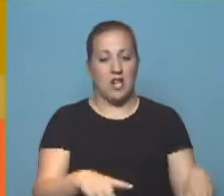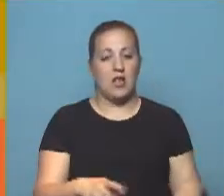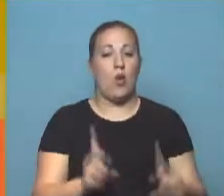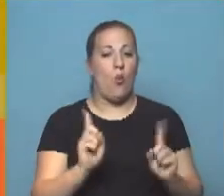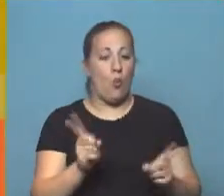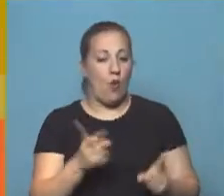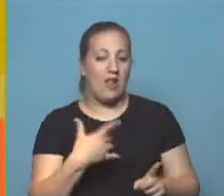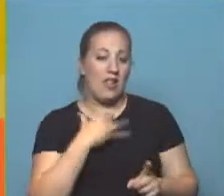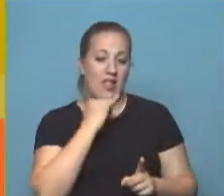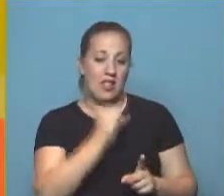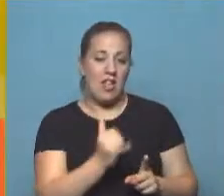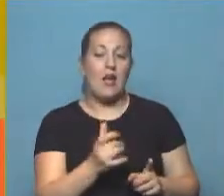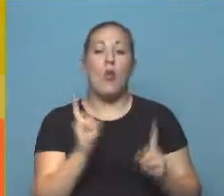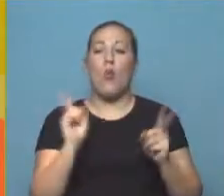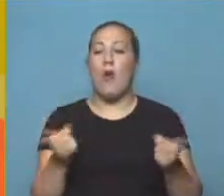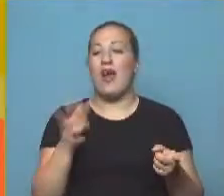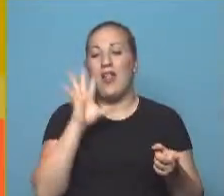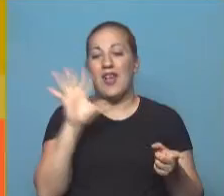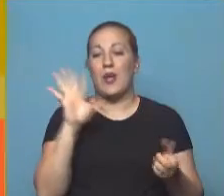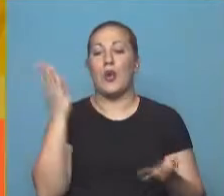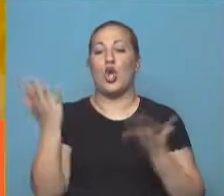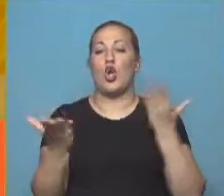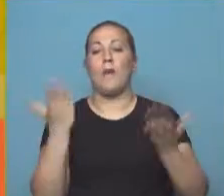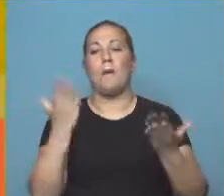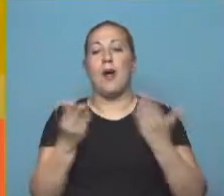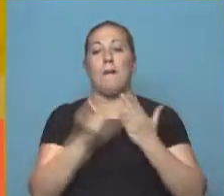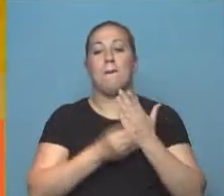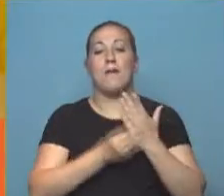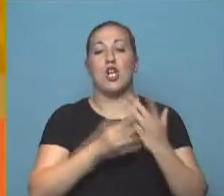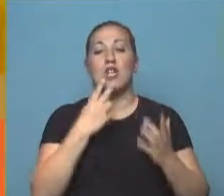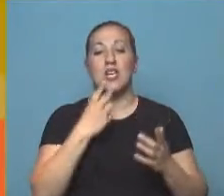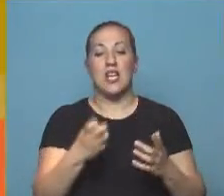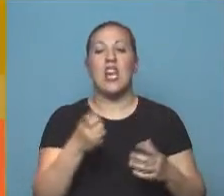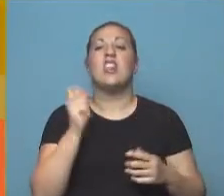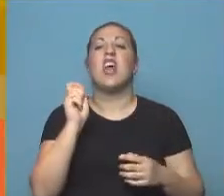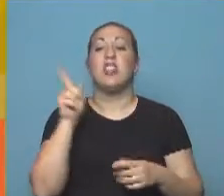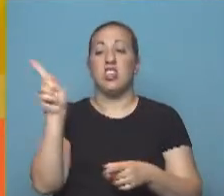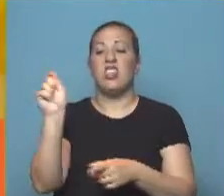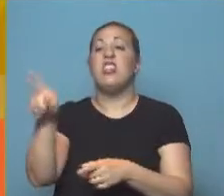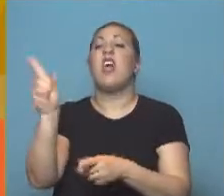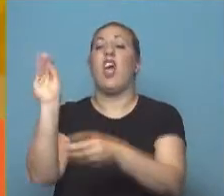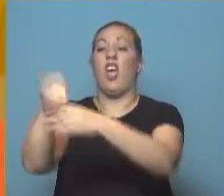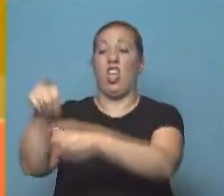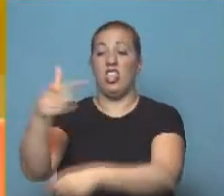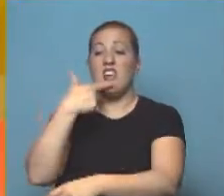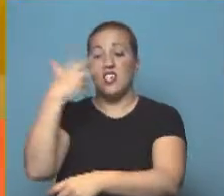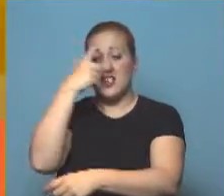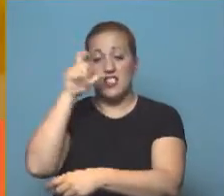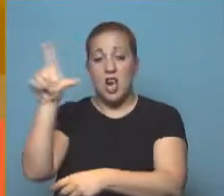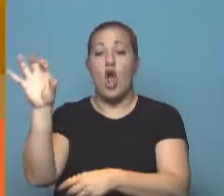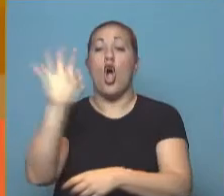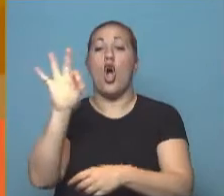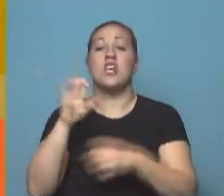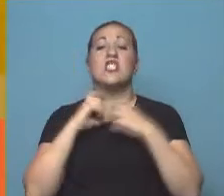cerca del proyecto político. No lo vas a comparar, digamos, el ministro de Energía es un hombre de la Shell, ¿no? O el secretario de Comercio de este gobierno es un